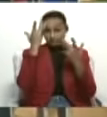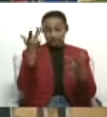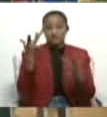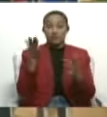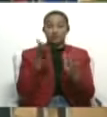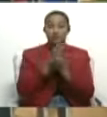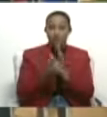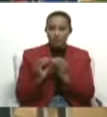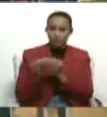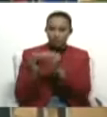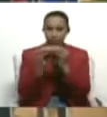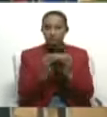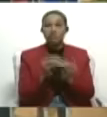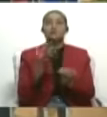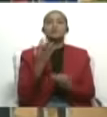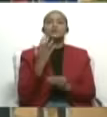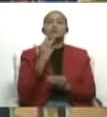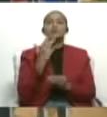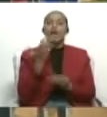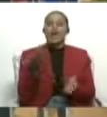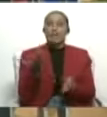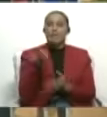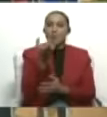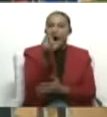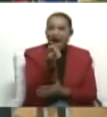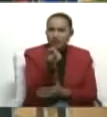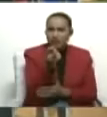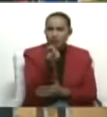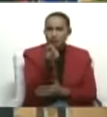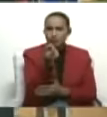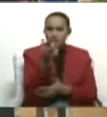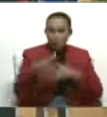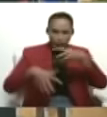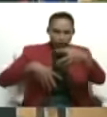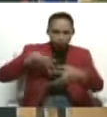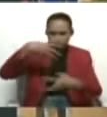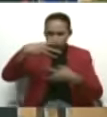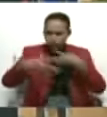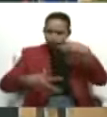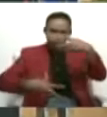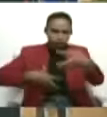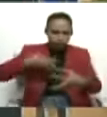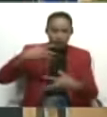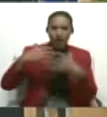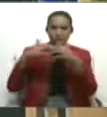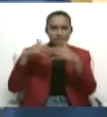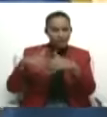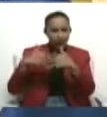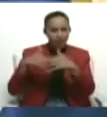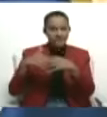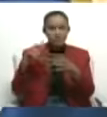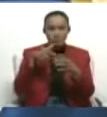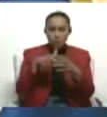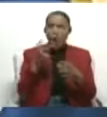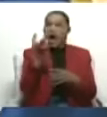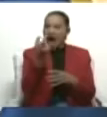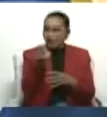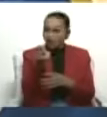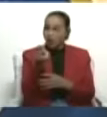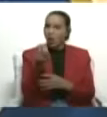es el trigo que usa nuestra industria. También hemos revisado esa cooperación, un trigo de calidad, a mejor